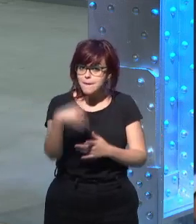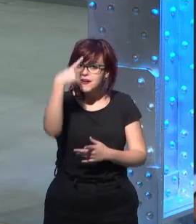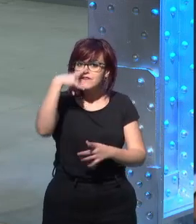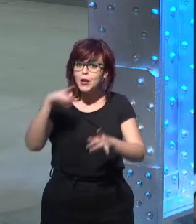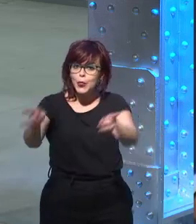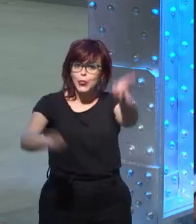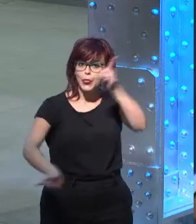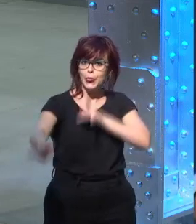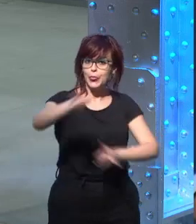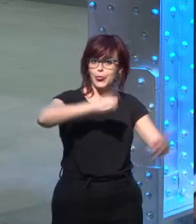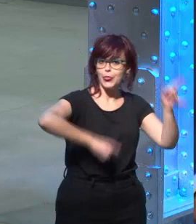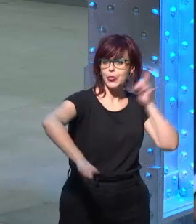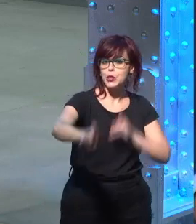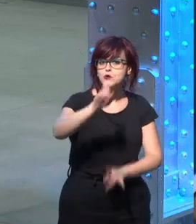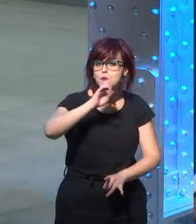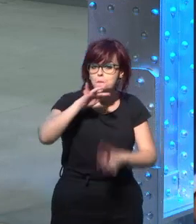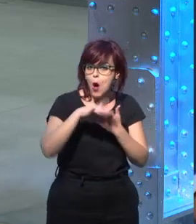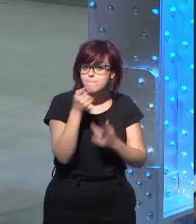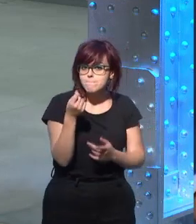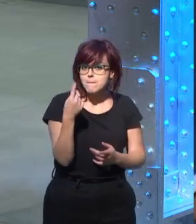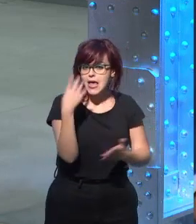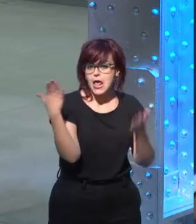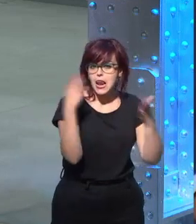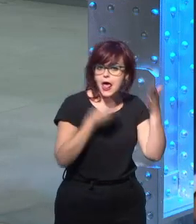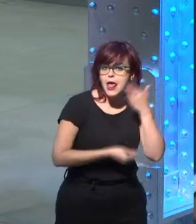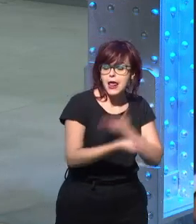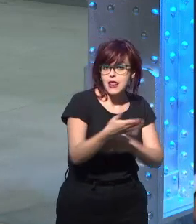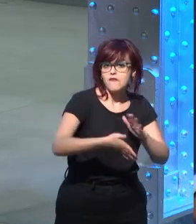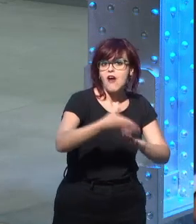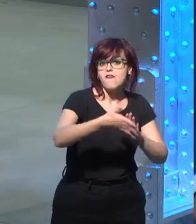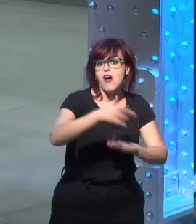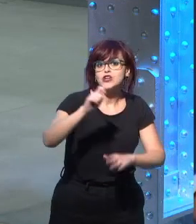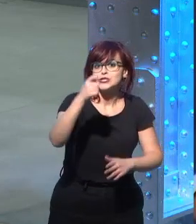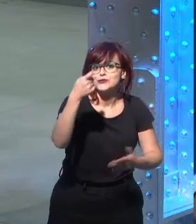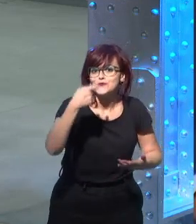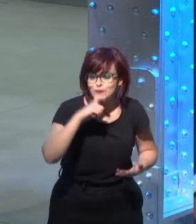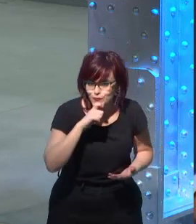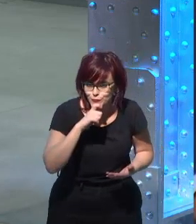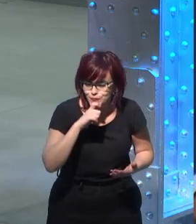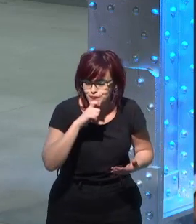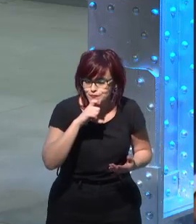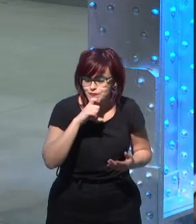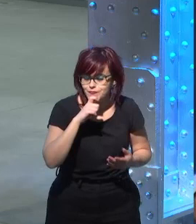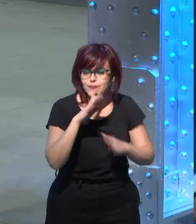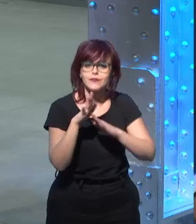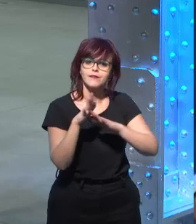perfiles por parte de los millennials que aspiran a ellos. La tercera intervención